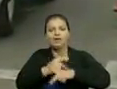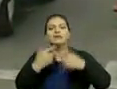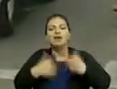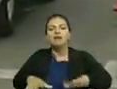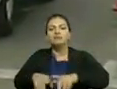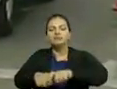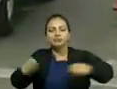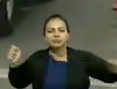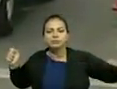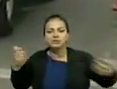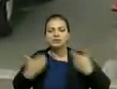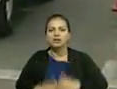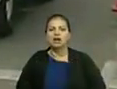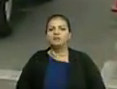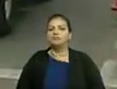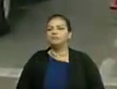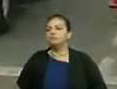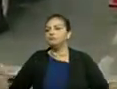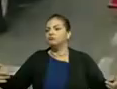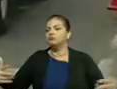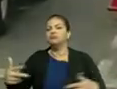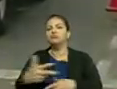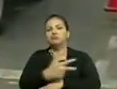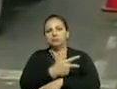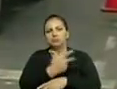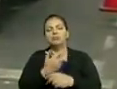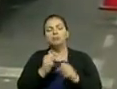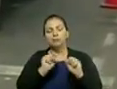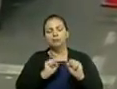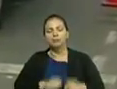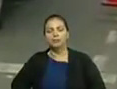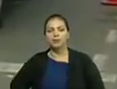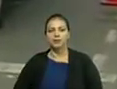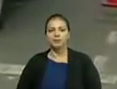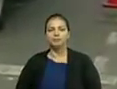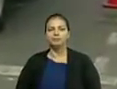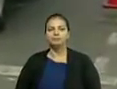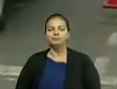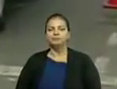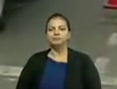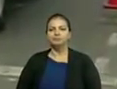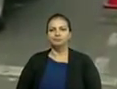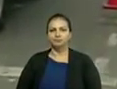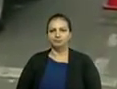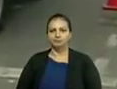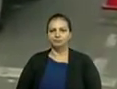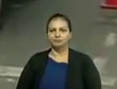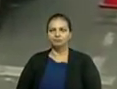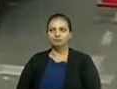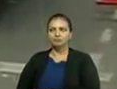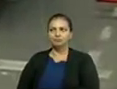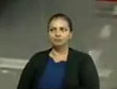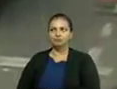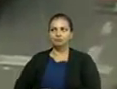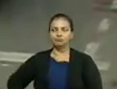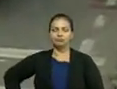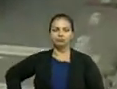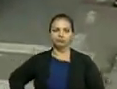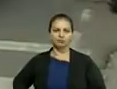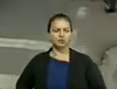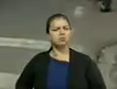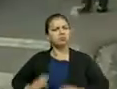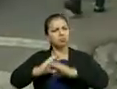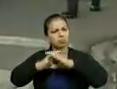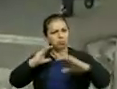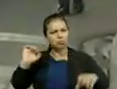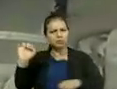retirado los conos y, como ven, de esa manera se ha habilitado el paso en el sentido sur-norte a los vehículos particulares y a los buses